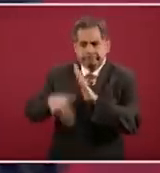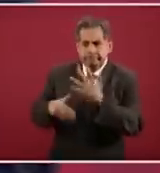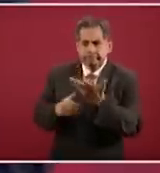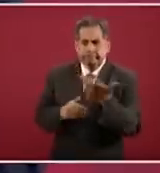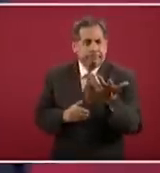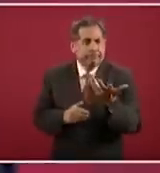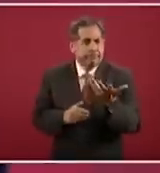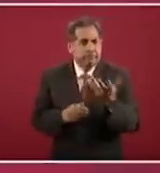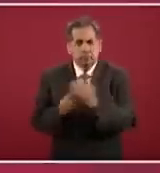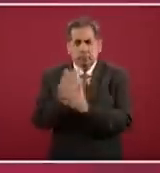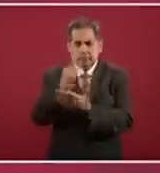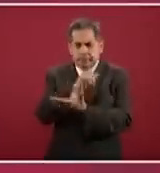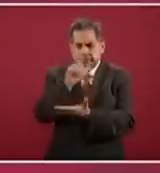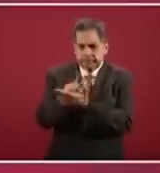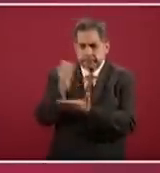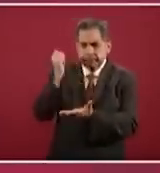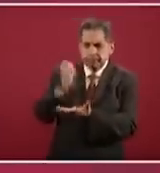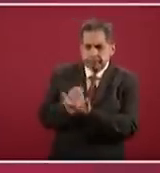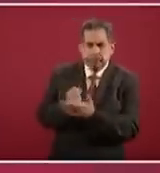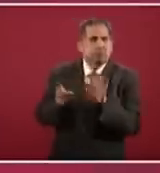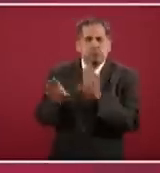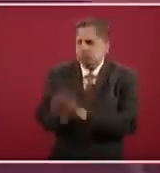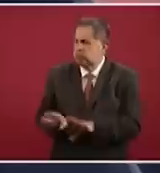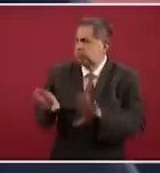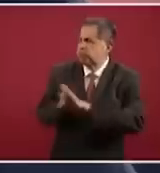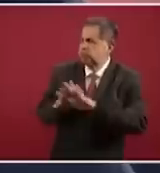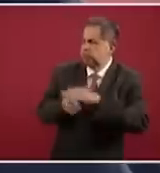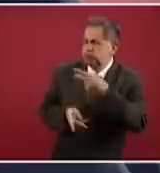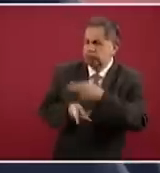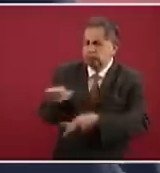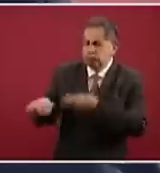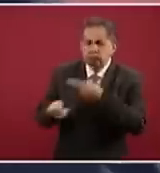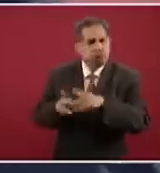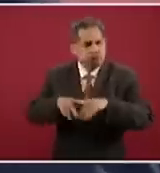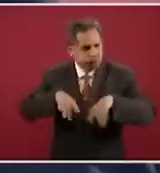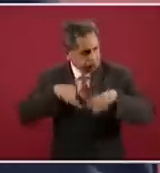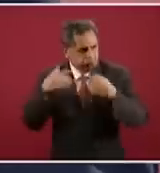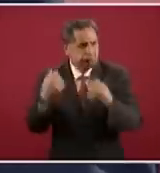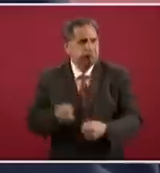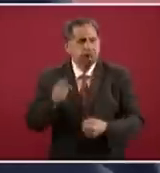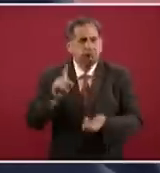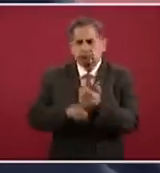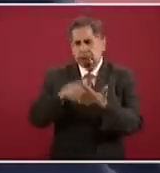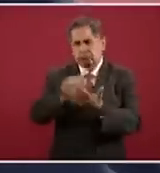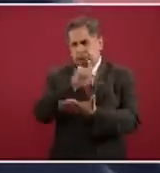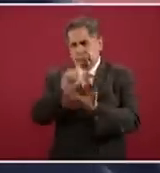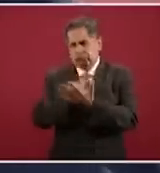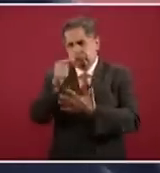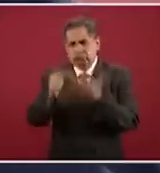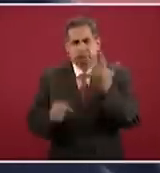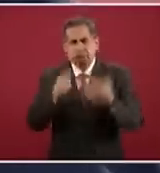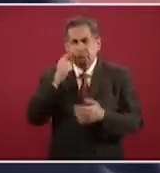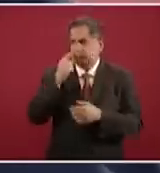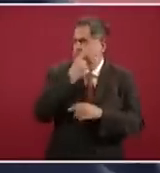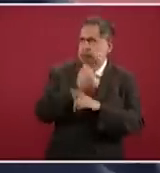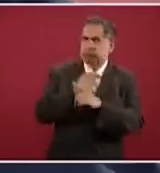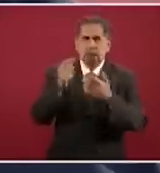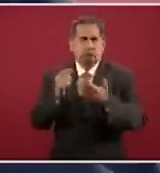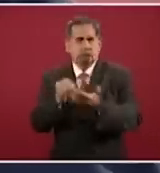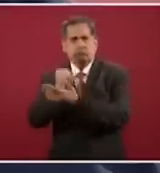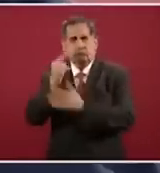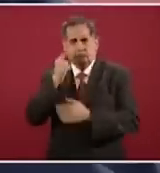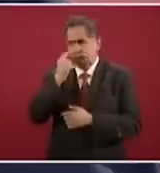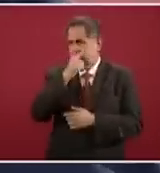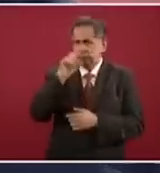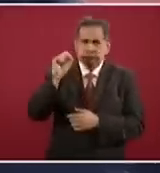La nueva ley. ¿Cómo se va a garantizar que en efecto haya democracia